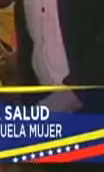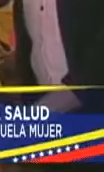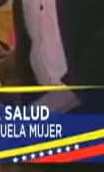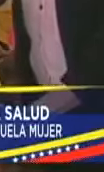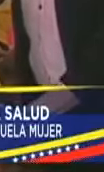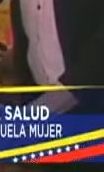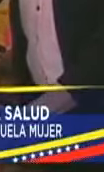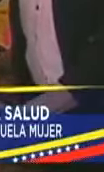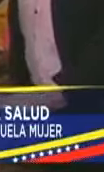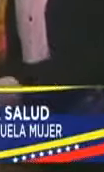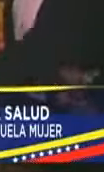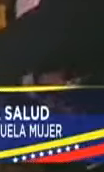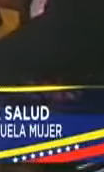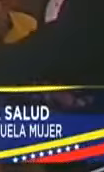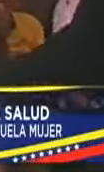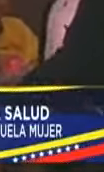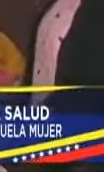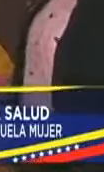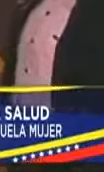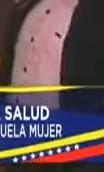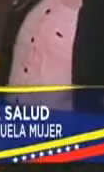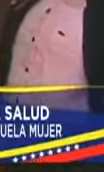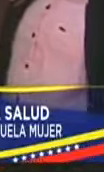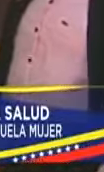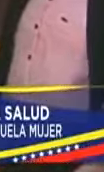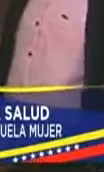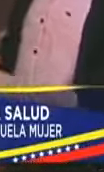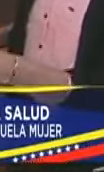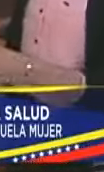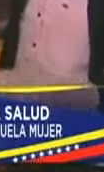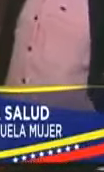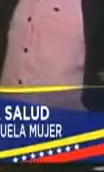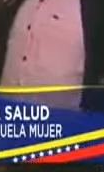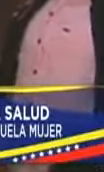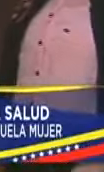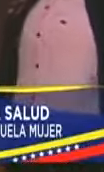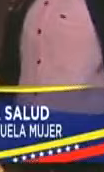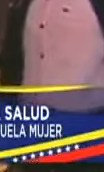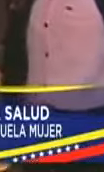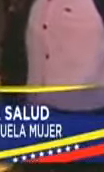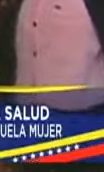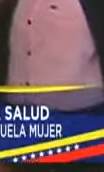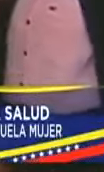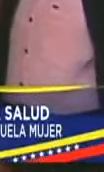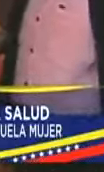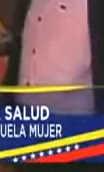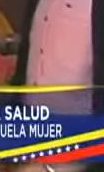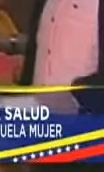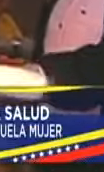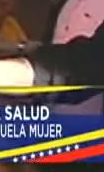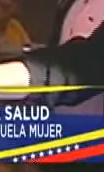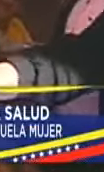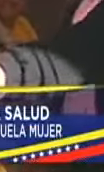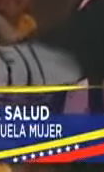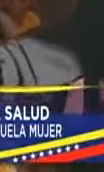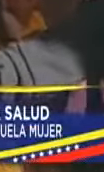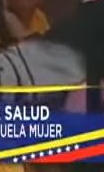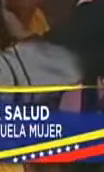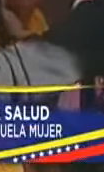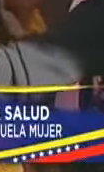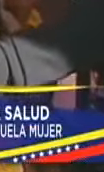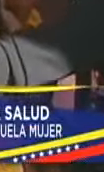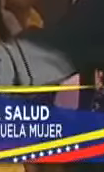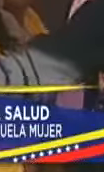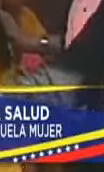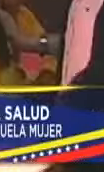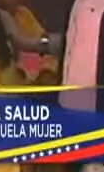a las venezolanas. Vemos al jefe de Estado venezolano también compartiendo con los niños en esta actividad de la primera